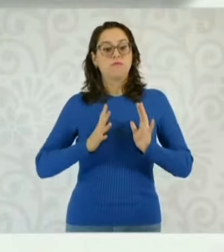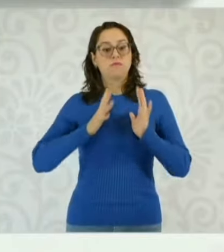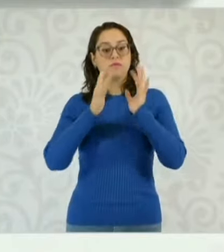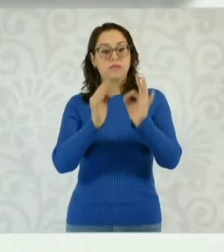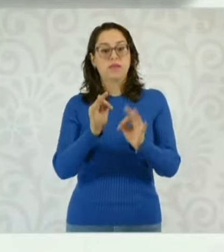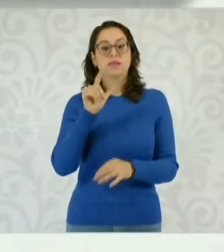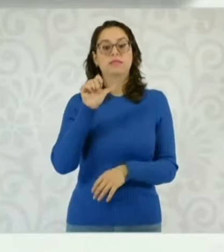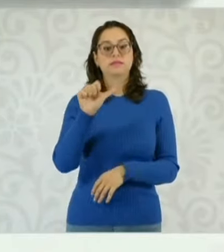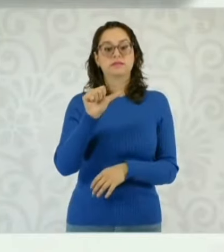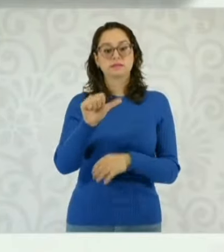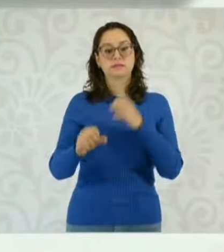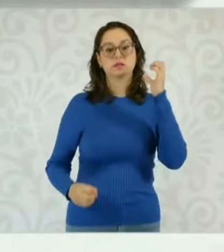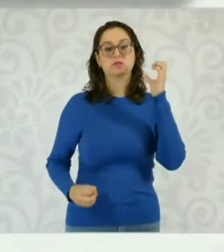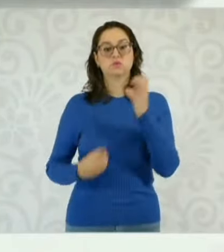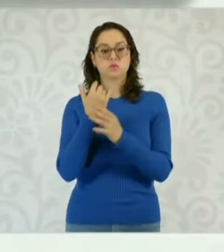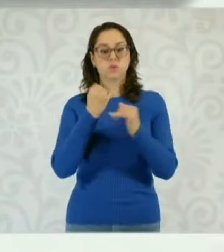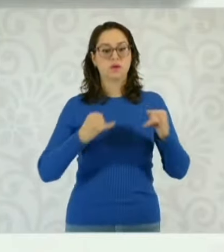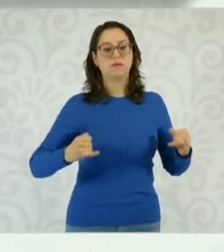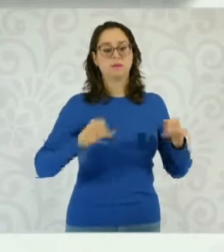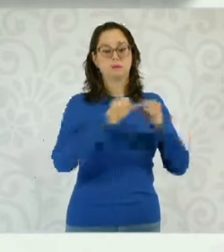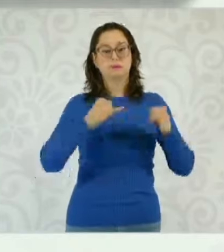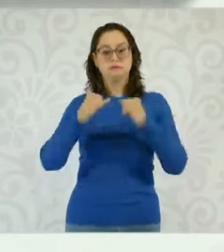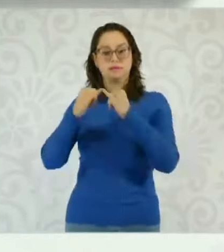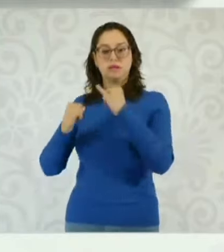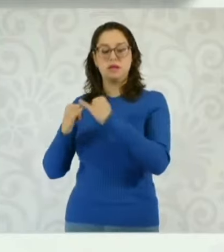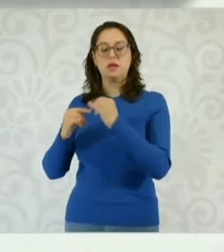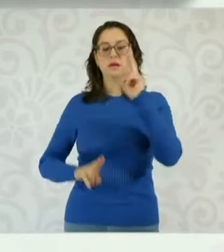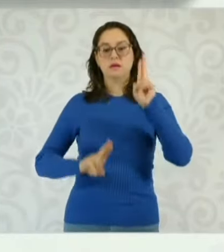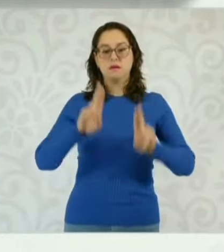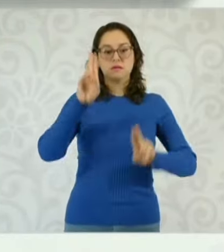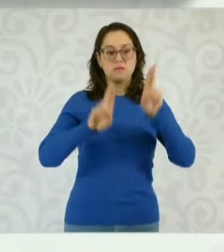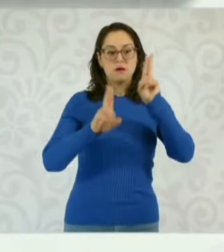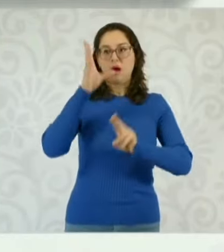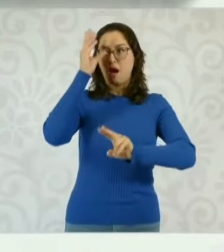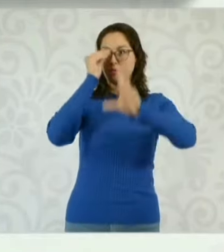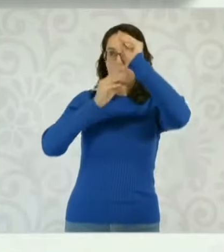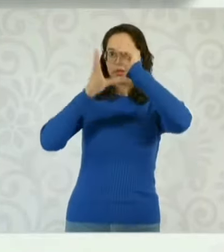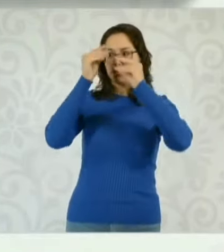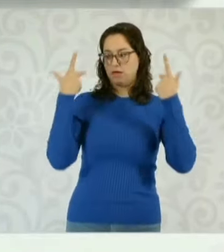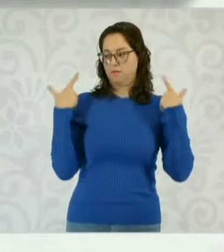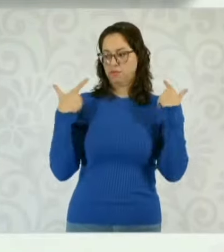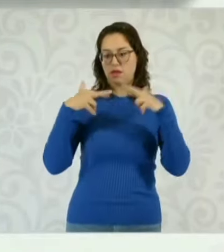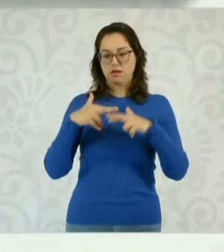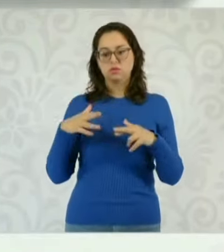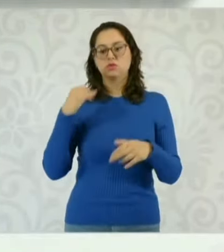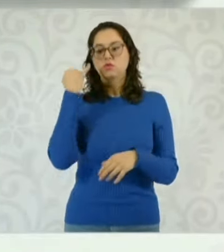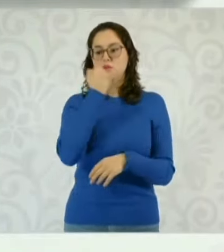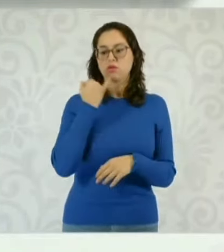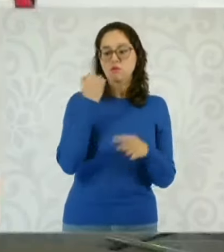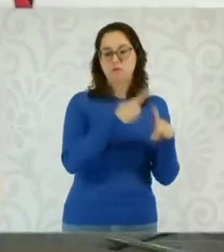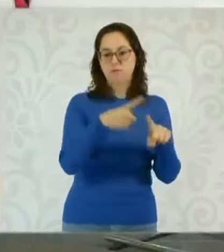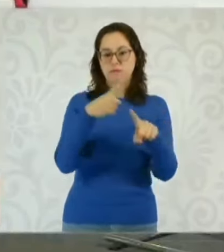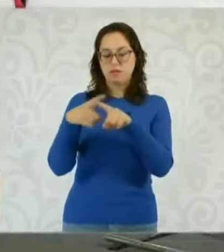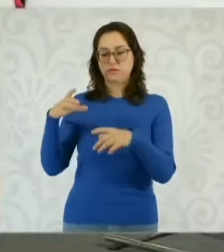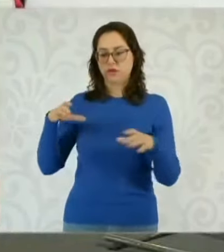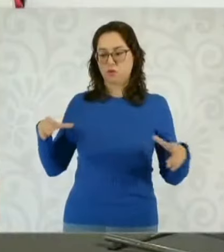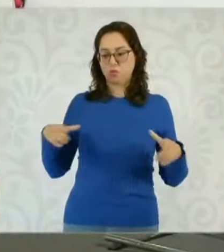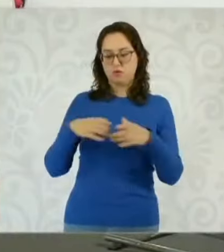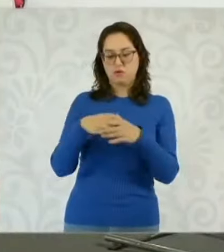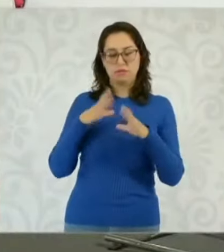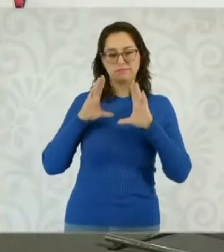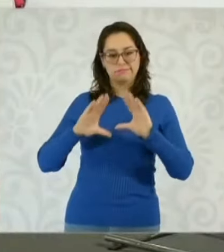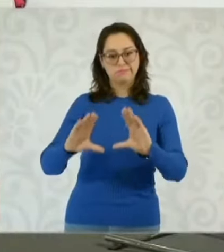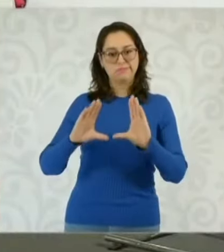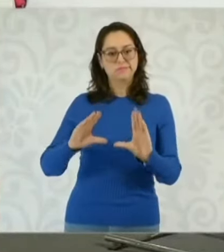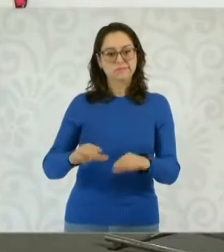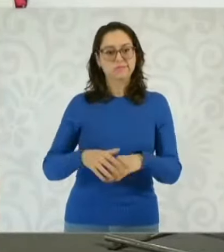educativas interculturales y 26 normales, interculturales, plurilingües y comunitarias. Siguiente, por